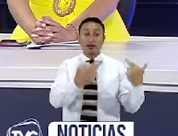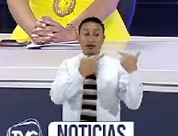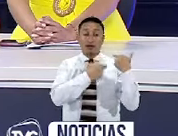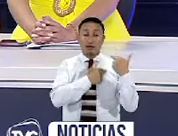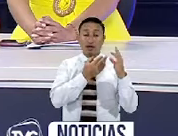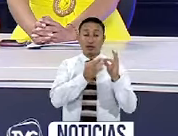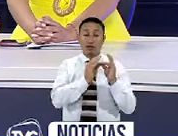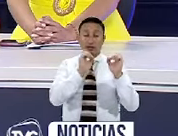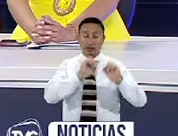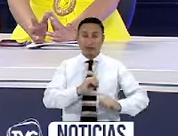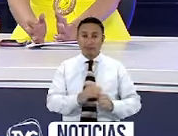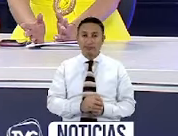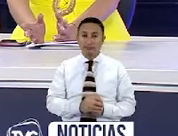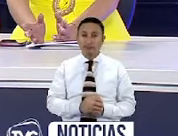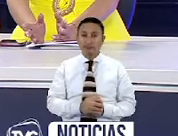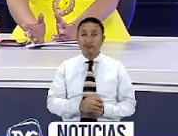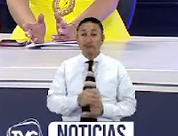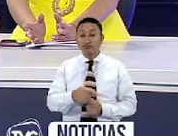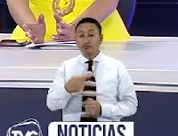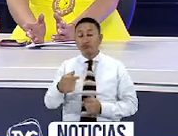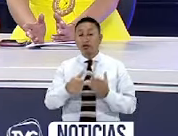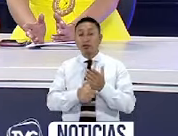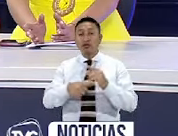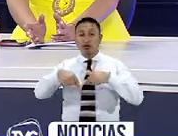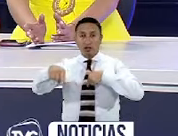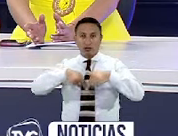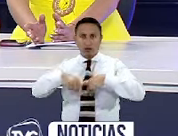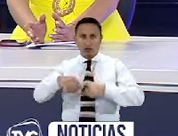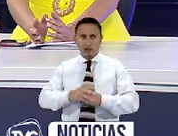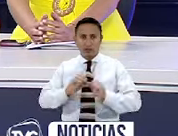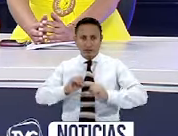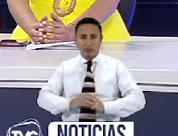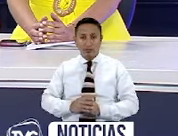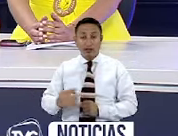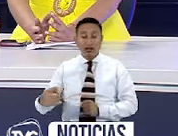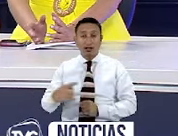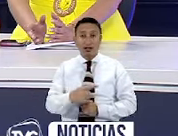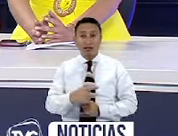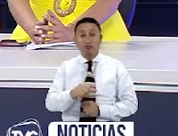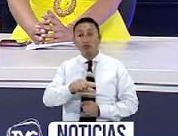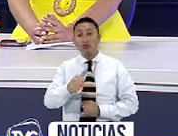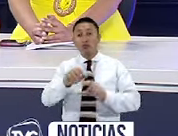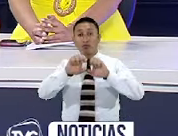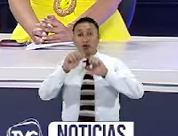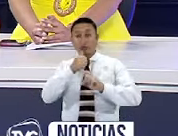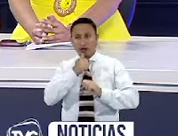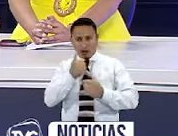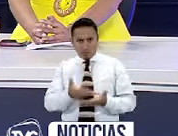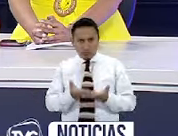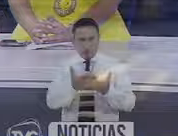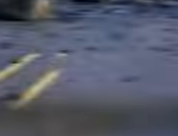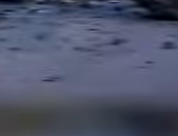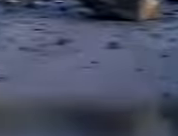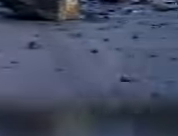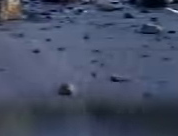vial y la devuelva al Ministerio de Transporte para que la concesione a una empresa privada.